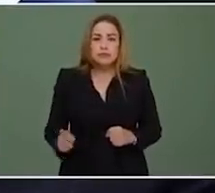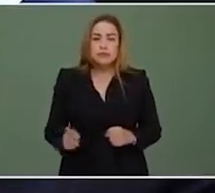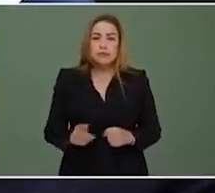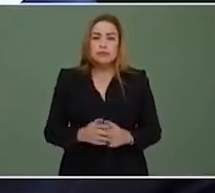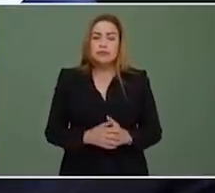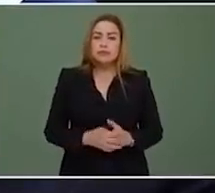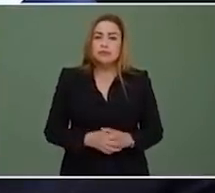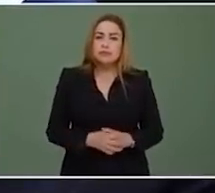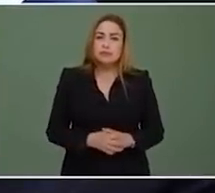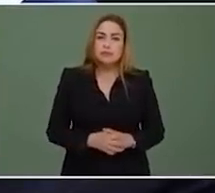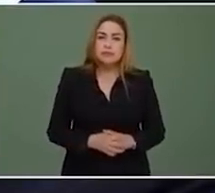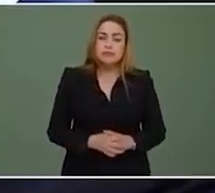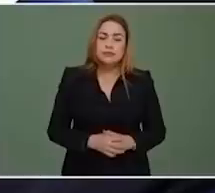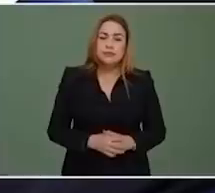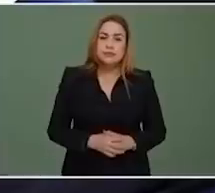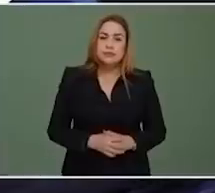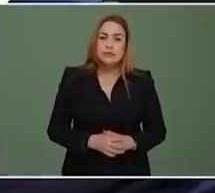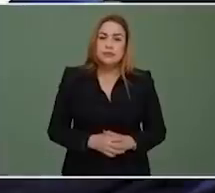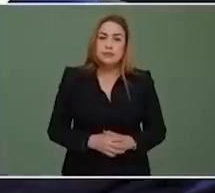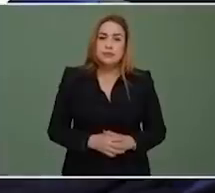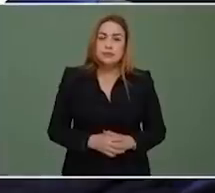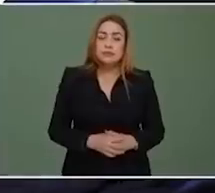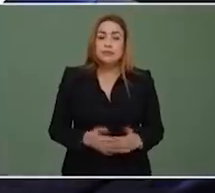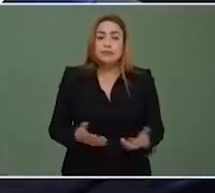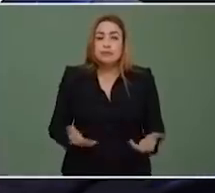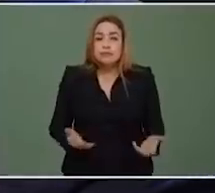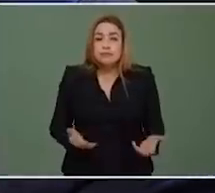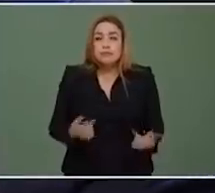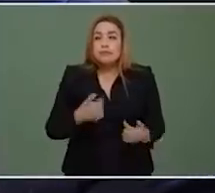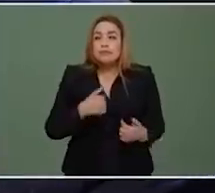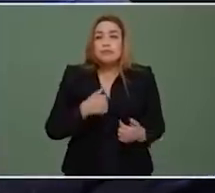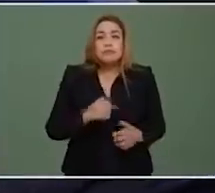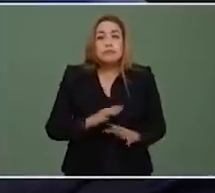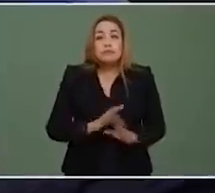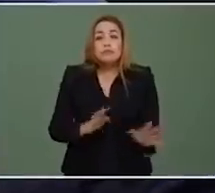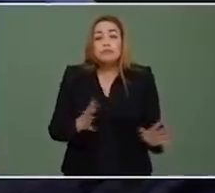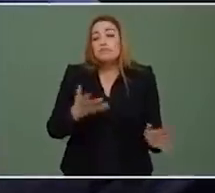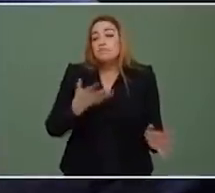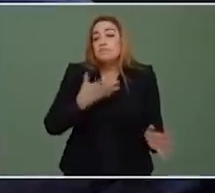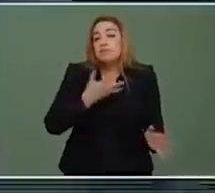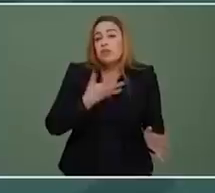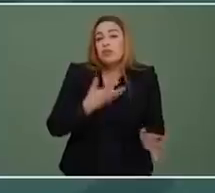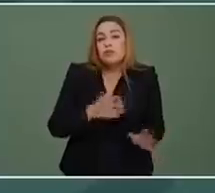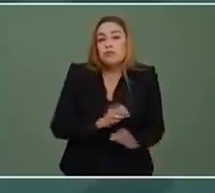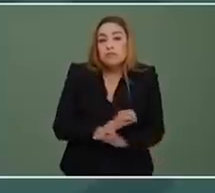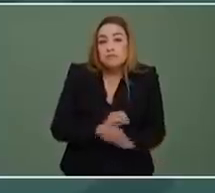entonces no tengo ningún problema de conciencia además